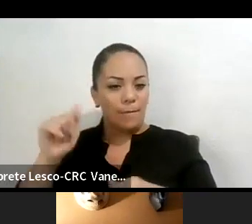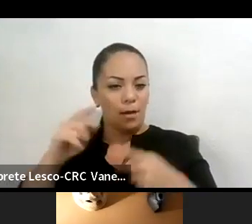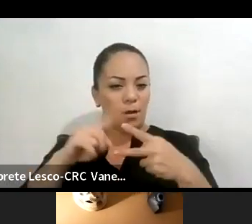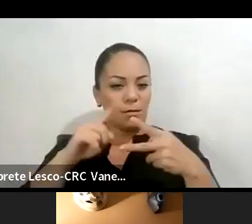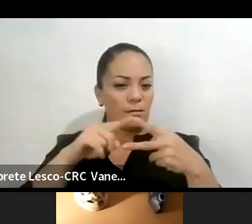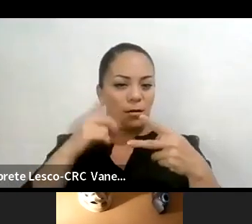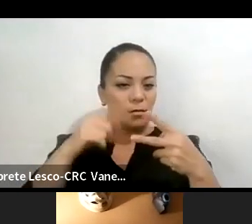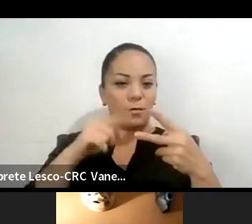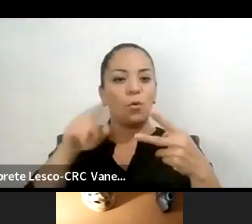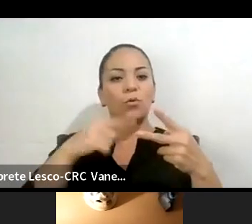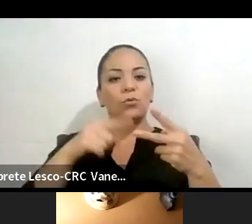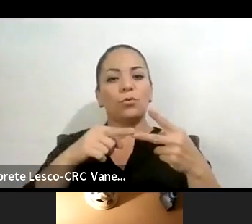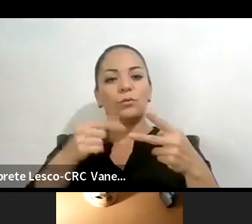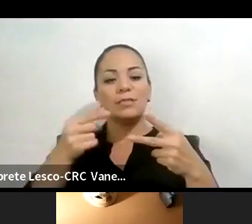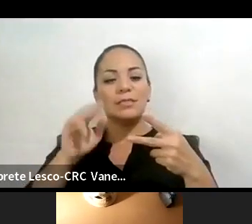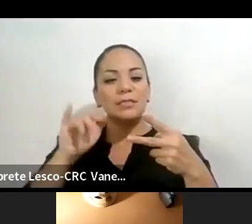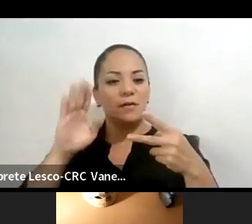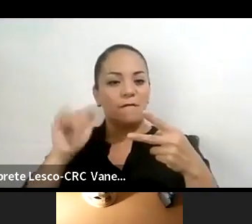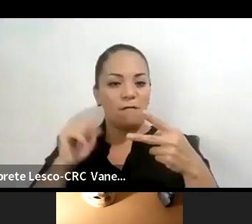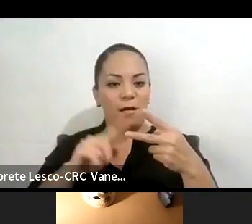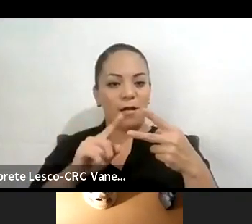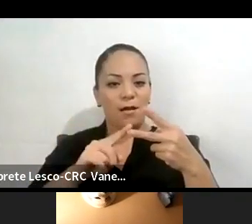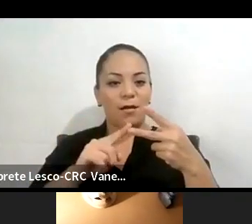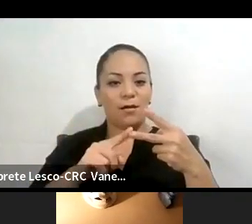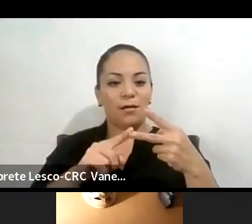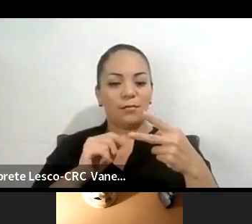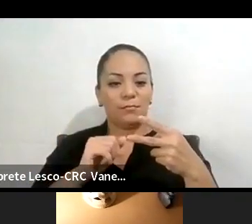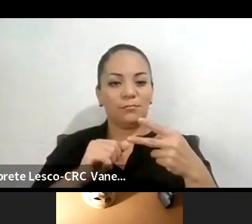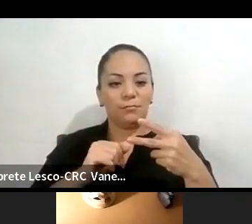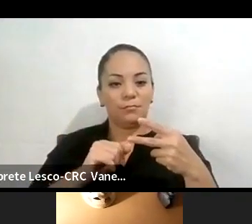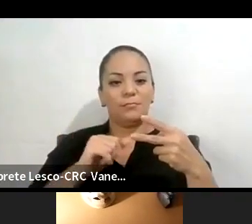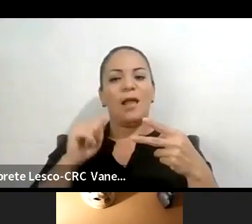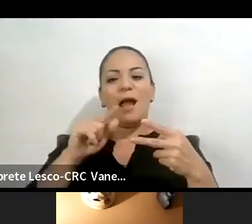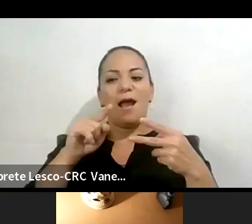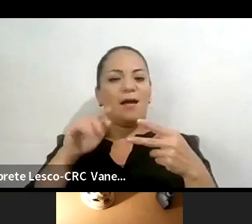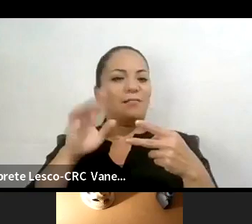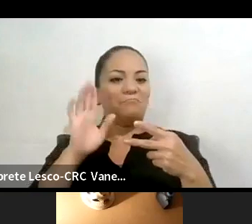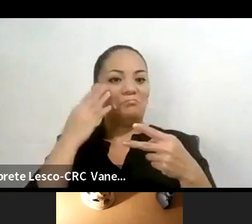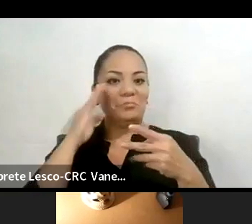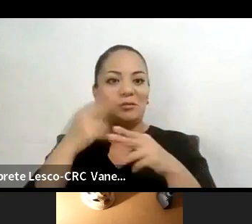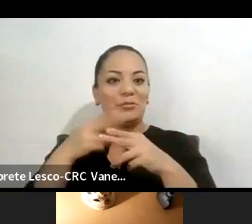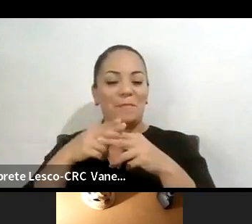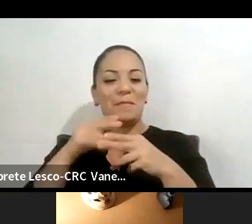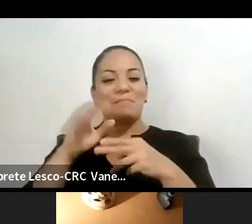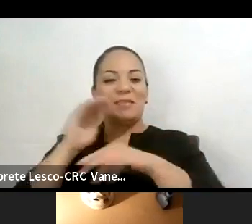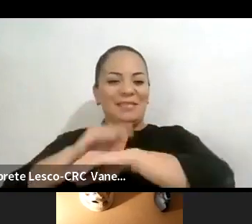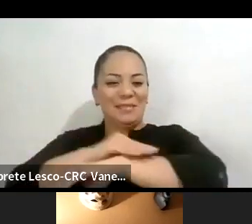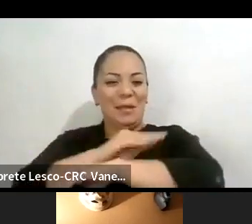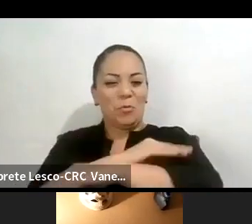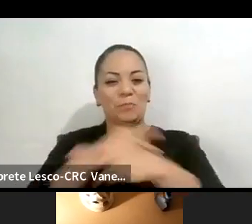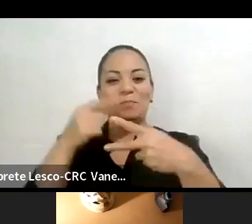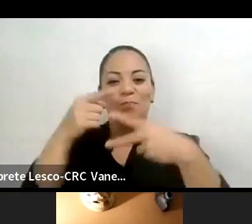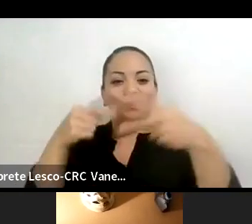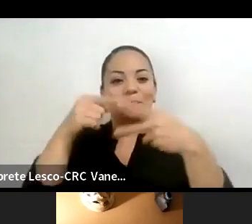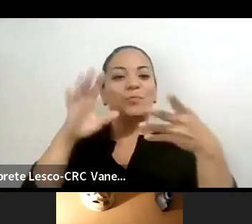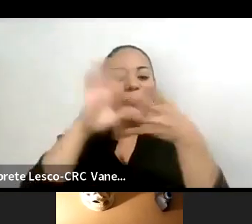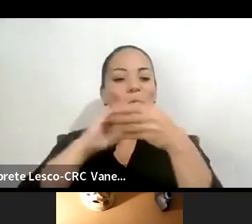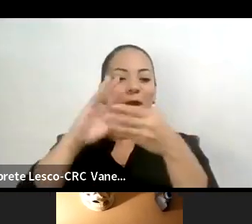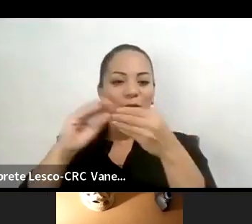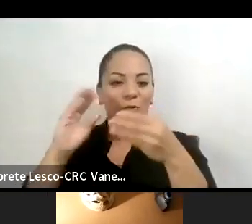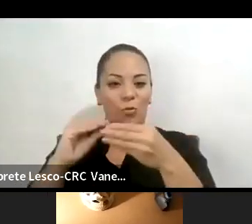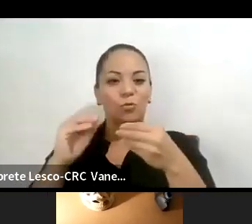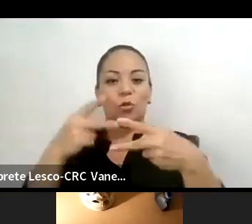cuento se llama Jiva el Torogoz y Anser el Sapo. En este caso, estos dos cuentos tienen sus